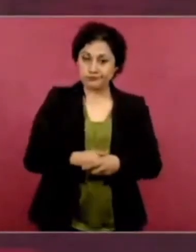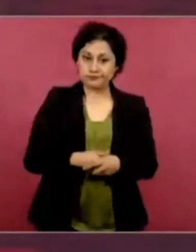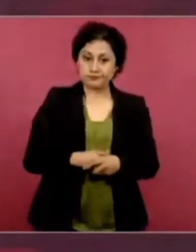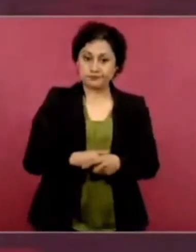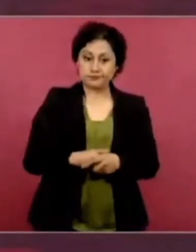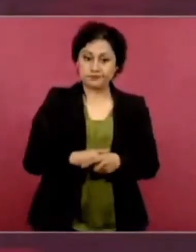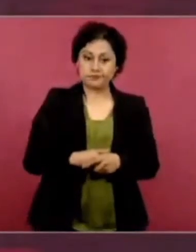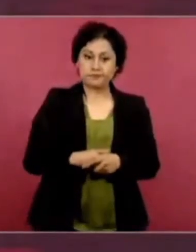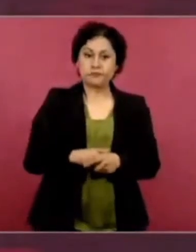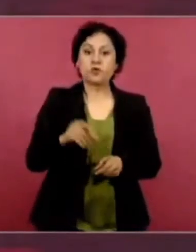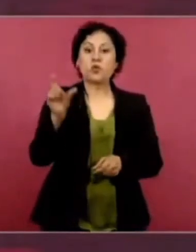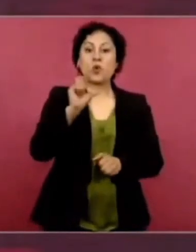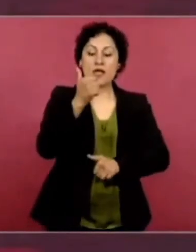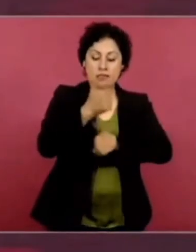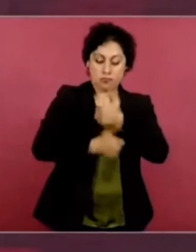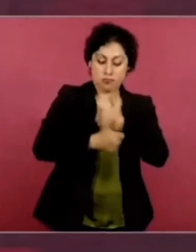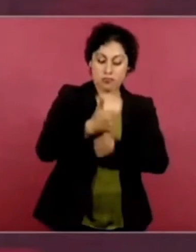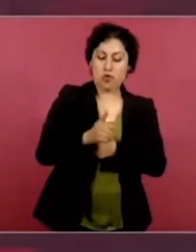Fox,